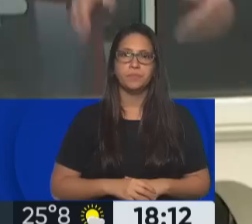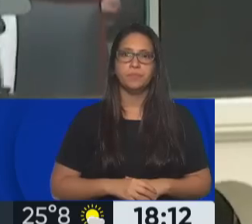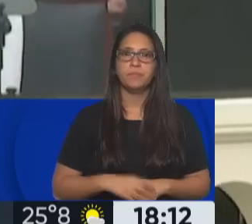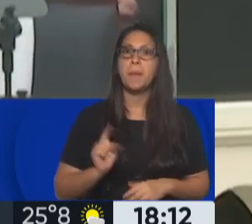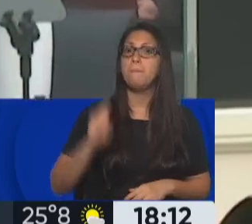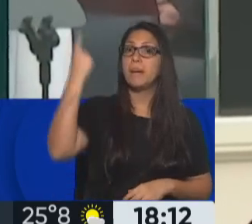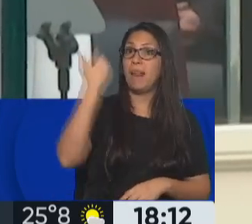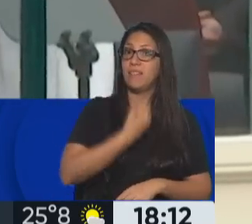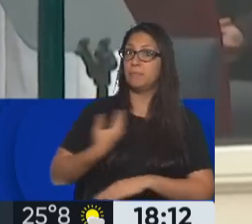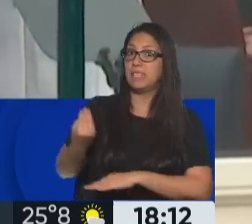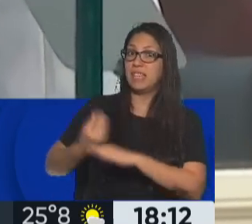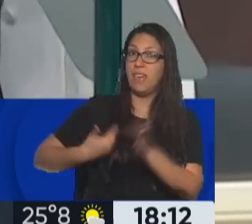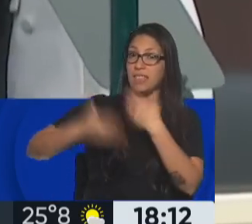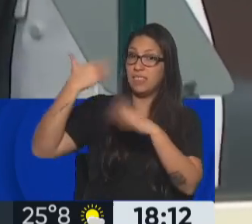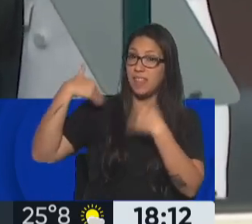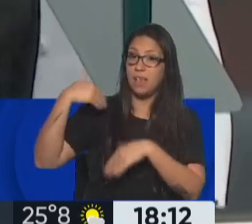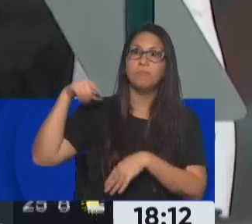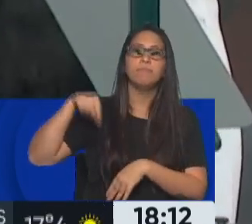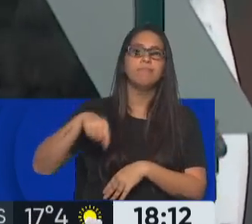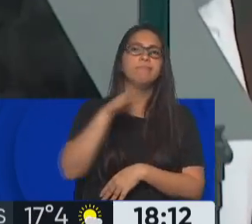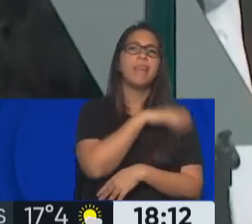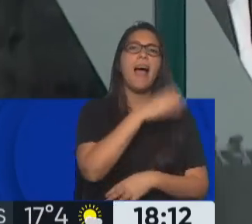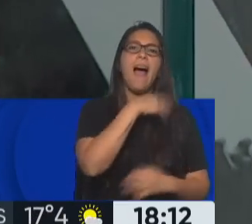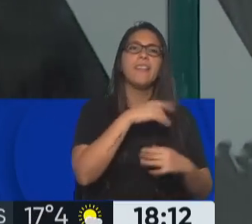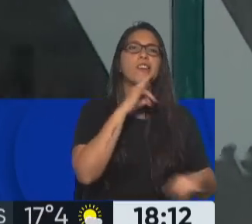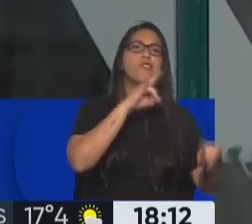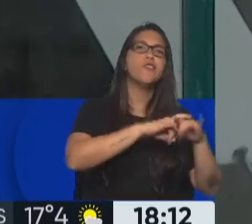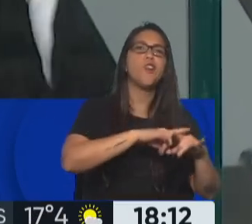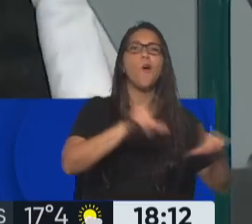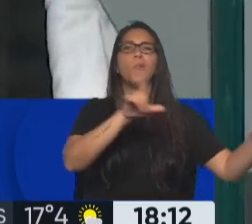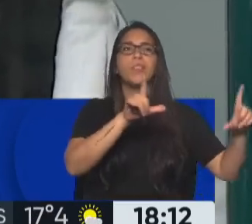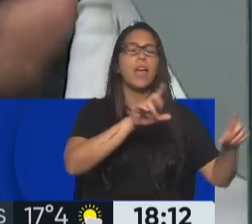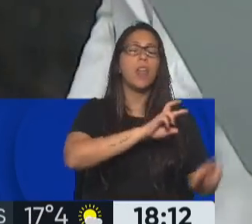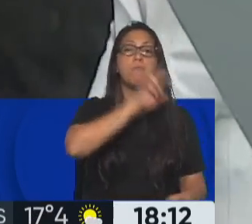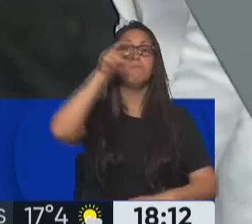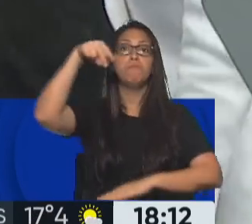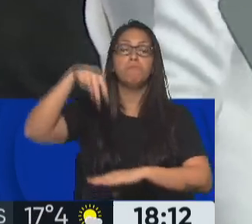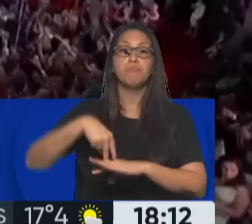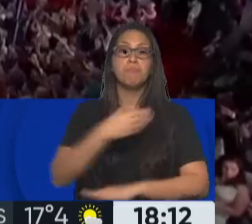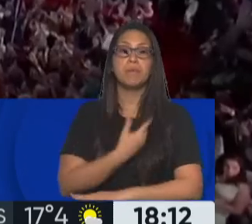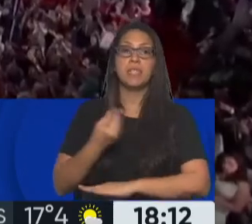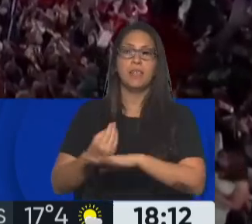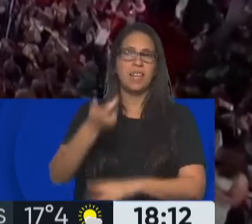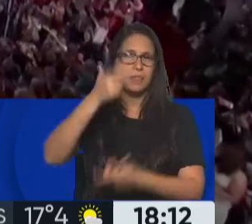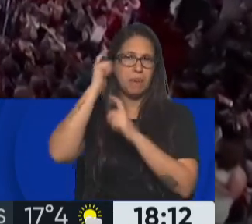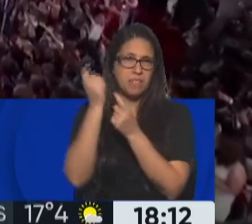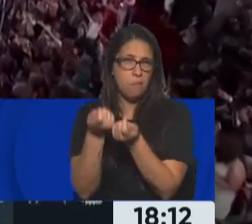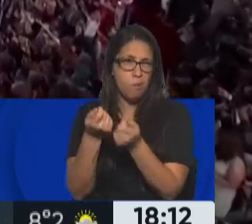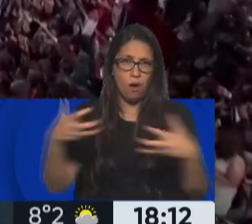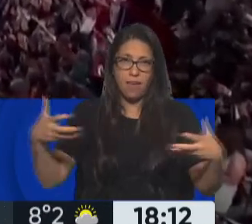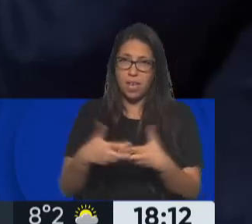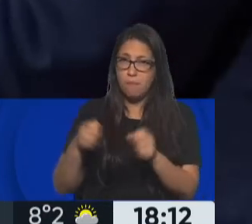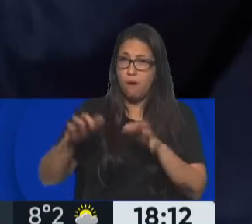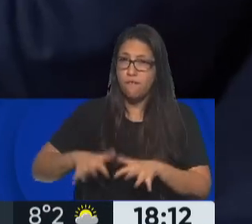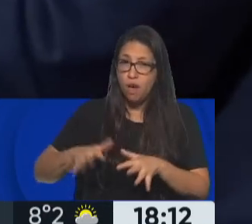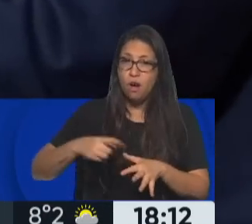primera presidencia, cuando Trump saltó directamente desde el espectáculo a la arena política, a la que llegaba con poca experiencia en ningún equipo,